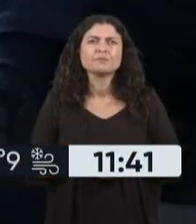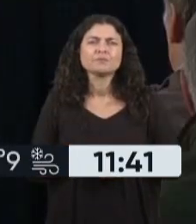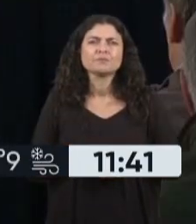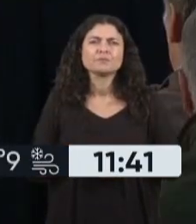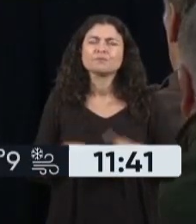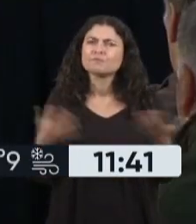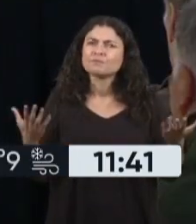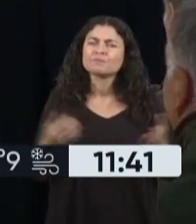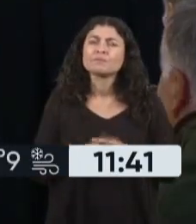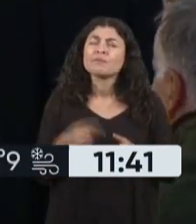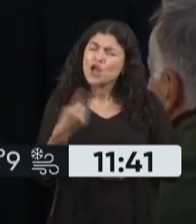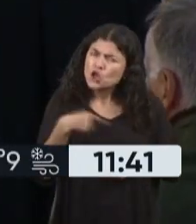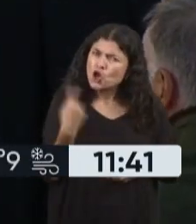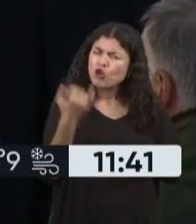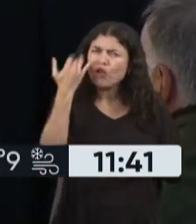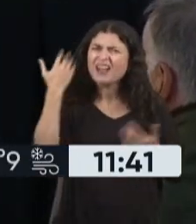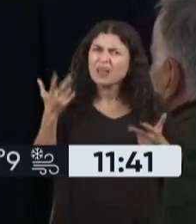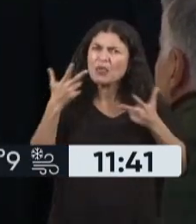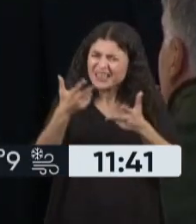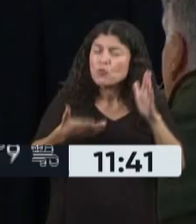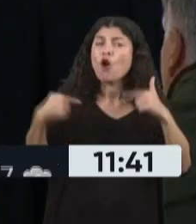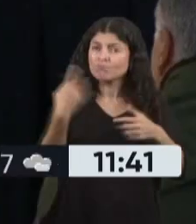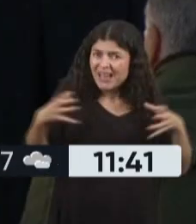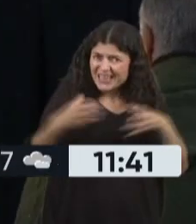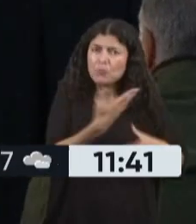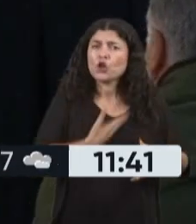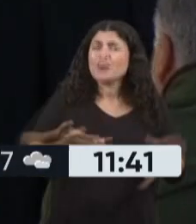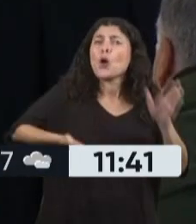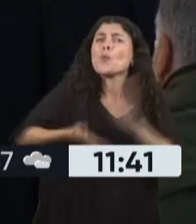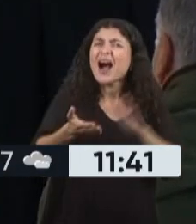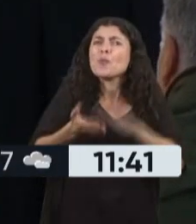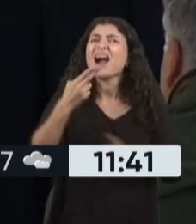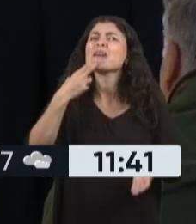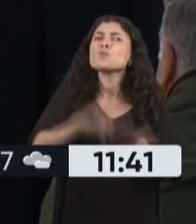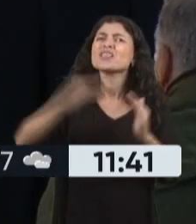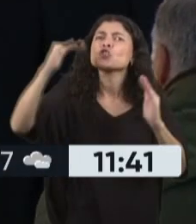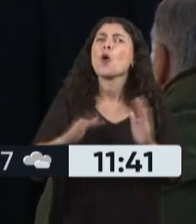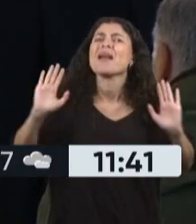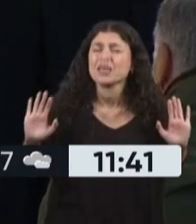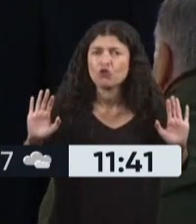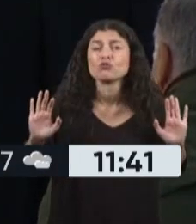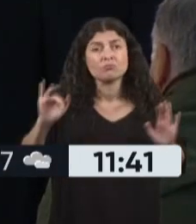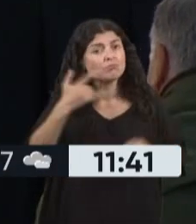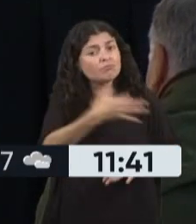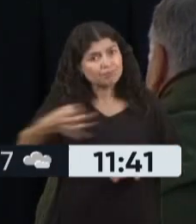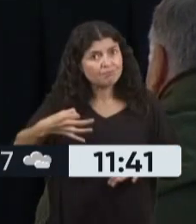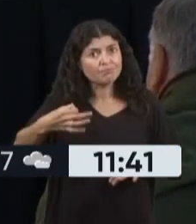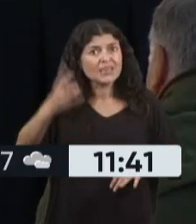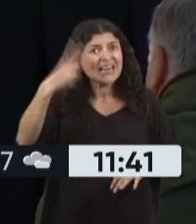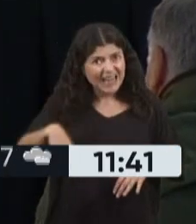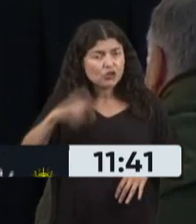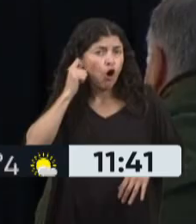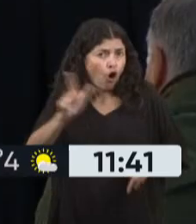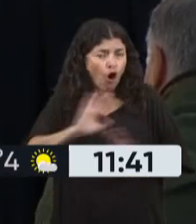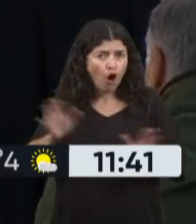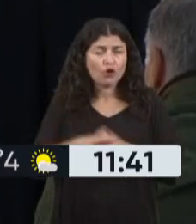Es decir, nosotros dijimos que íbamos a bajar impuestos y bajamos más de 3 impuestos. Entre ellos el impuesto inflacionario, que con el señoriaje le robaba a